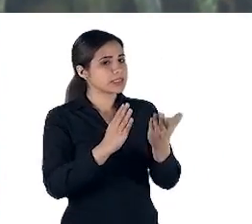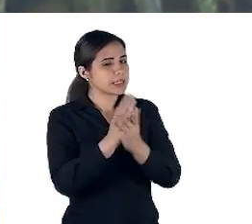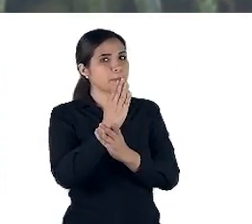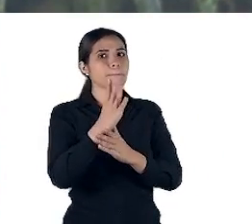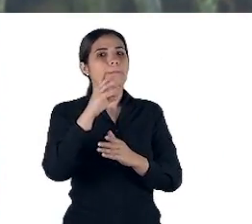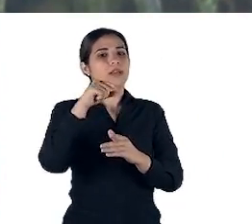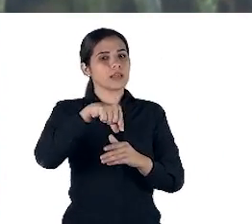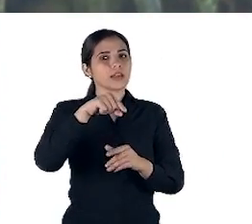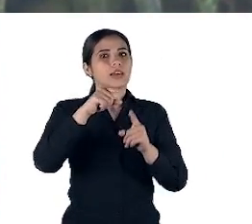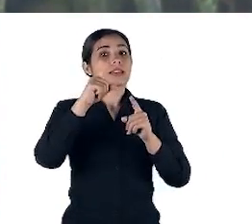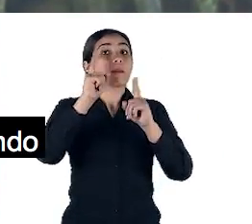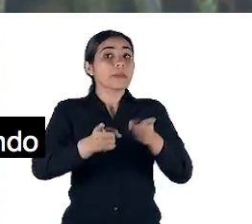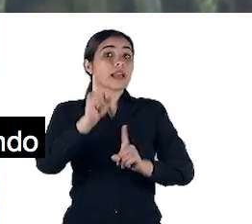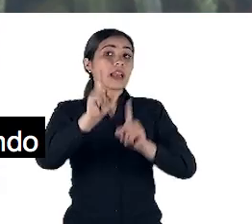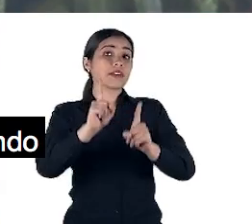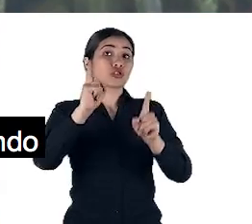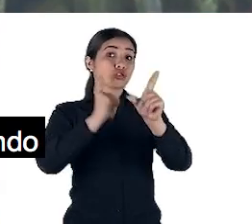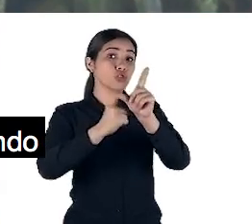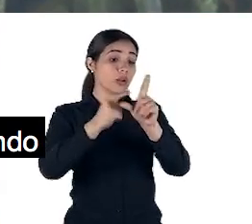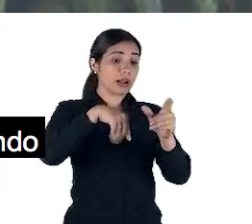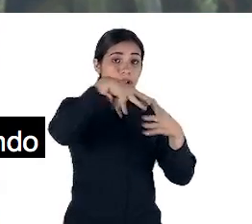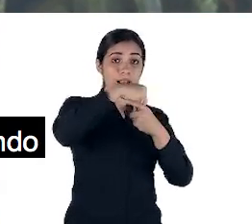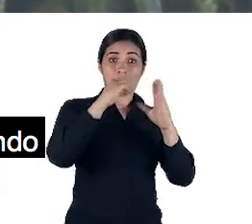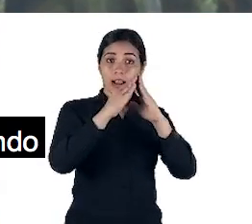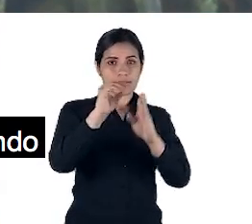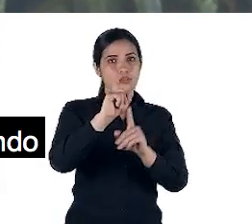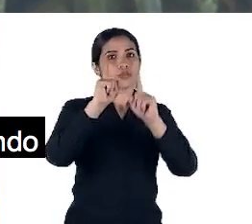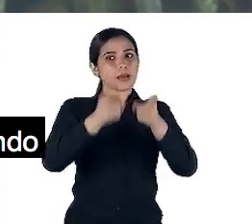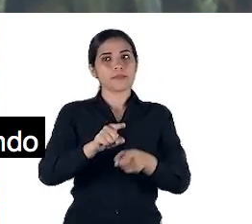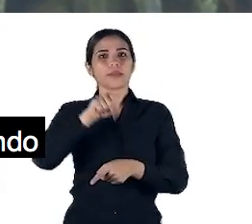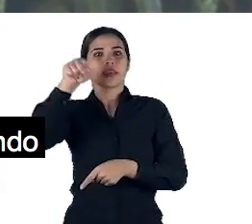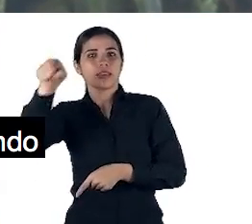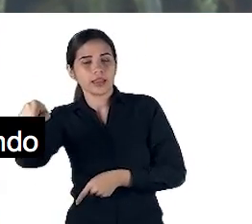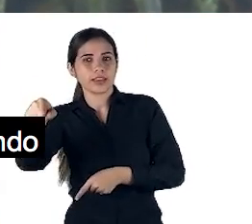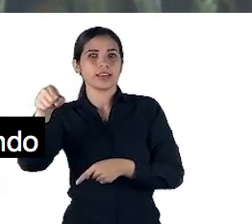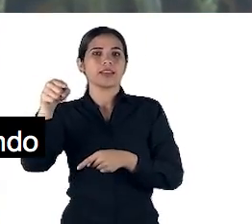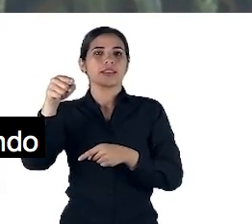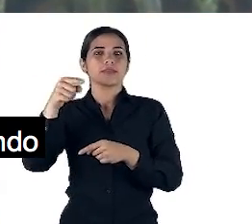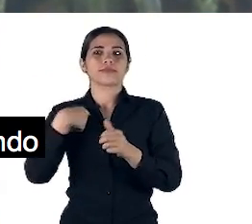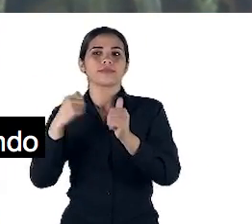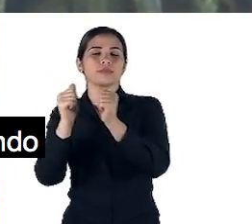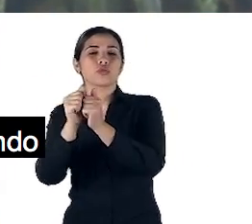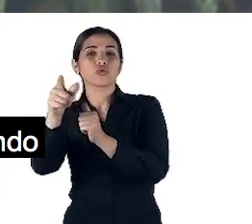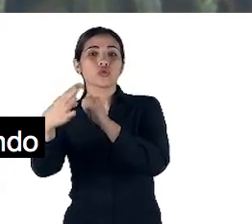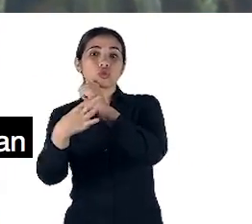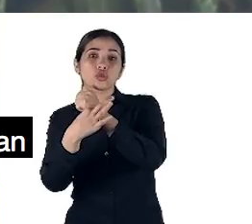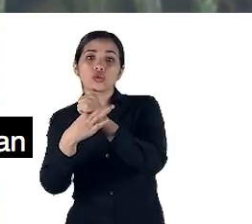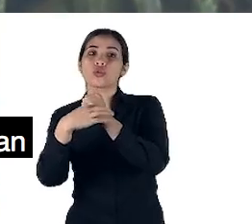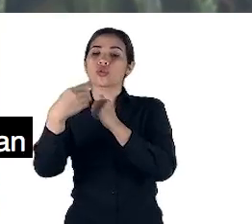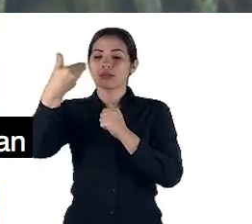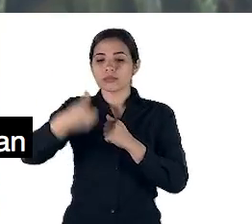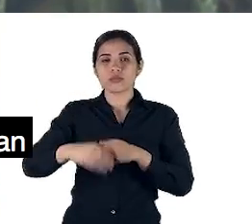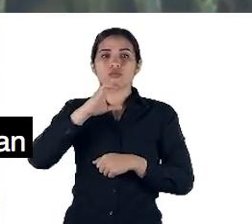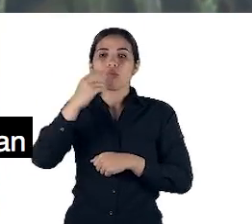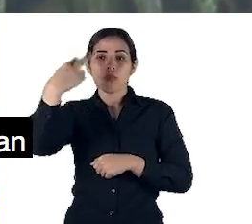también en los consultorios. Se tienen muchos juguetes, pero hay niños que están cursando con